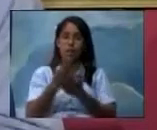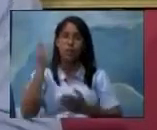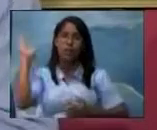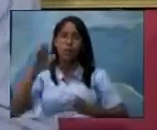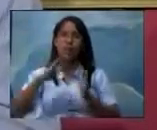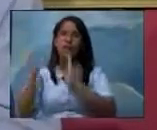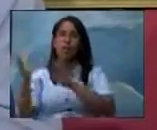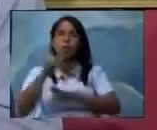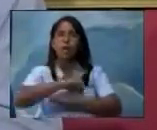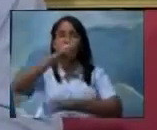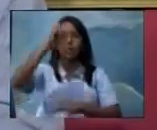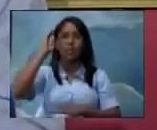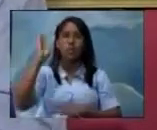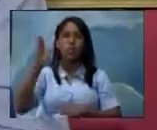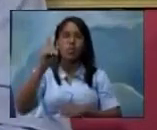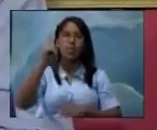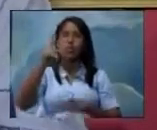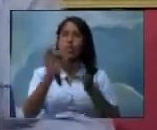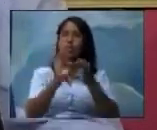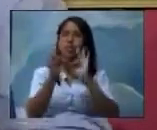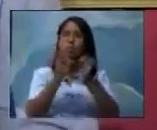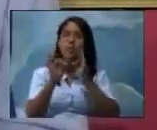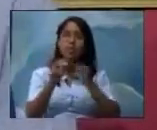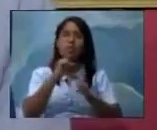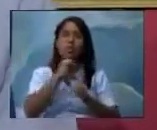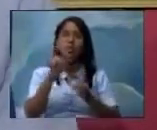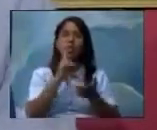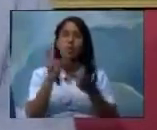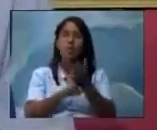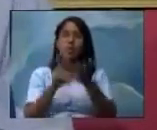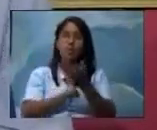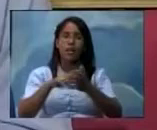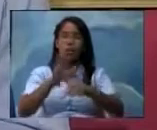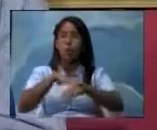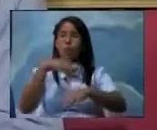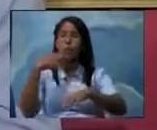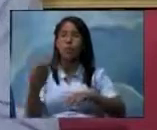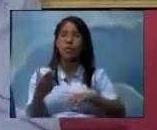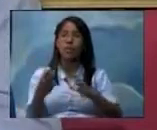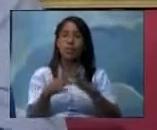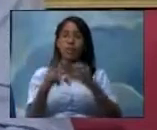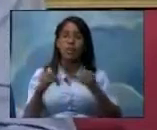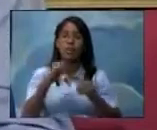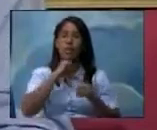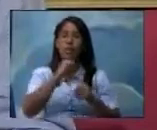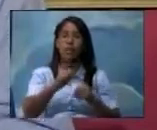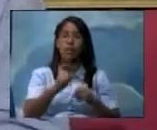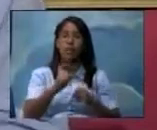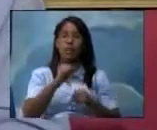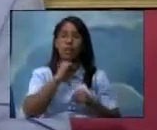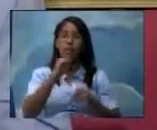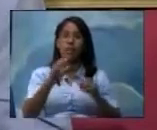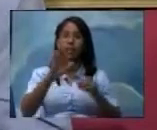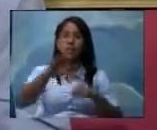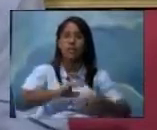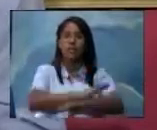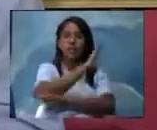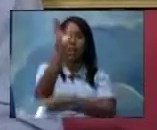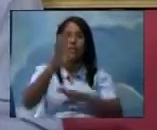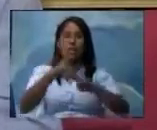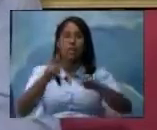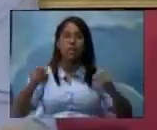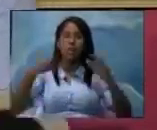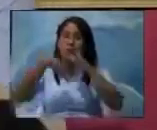es fiel, viene de parte de Dios y su interpretación es verdadera. ¿Por qué? Porque el cielo y la